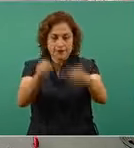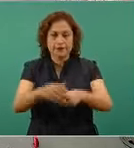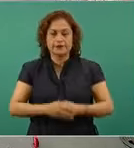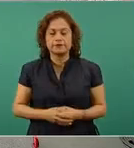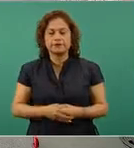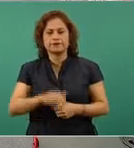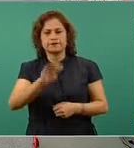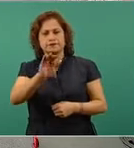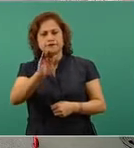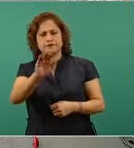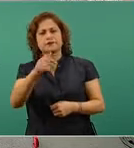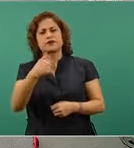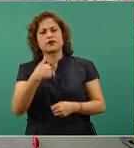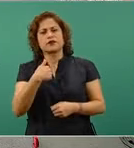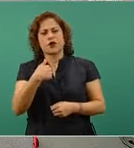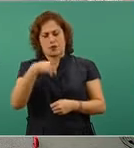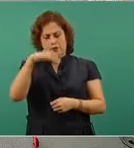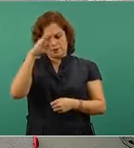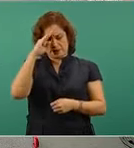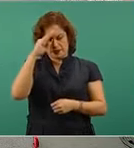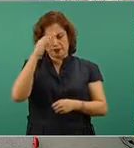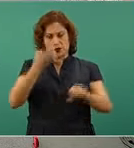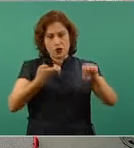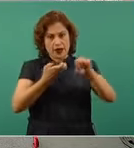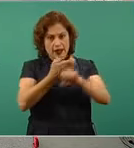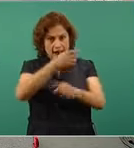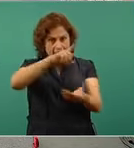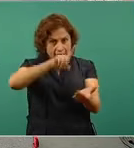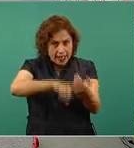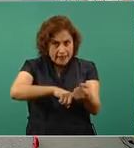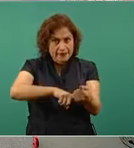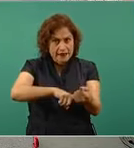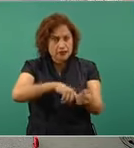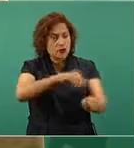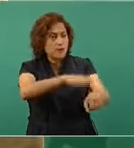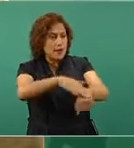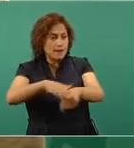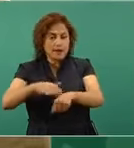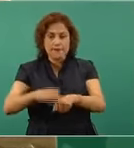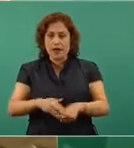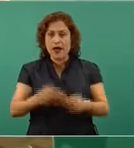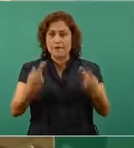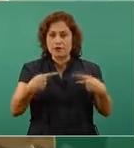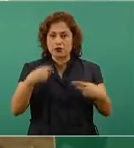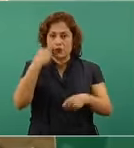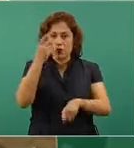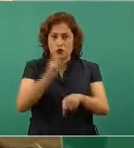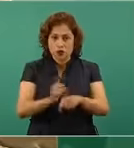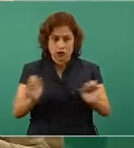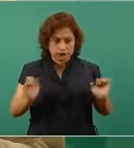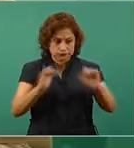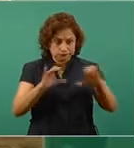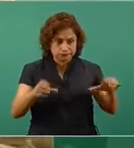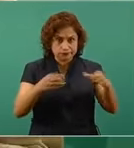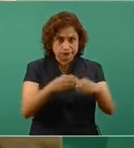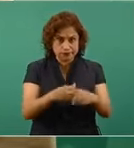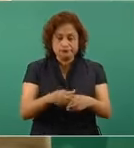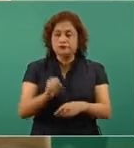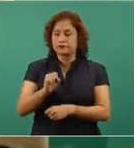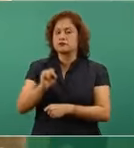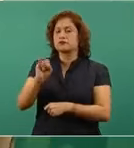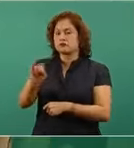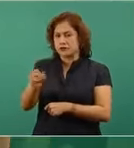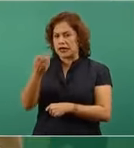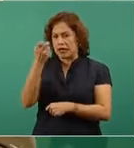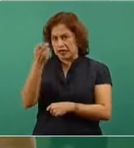un reclutamiento local de voluntarios. Hay un reclutamiento local, lo que también ha hecho, digo, tenemos diferentes